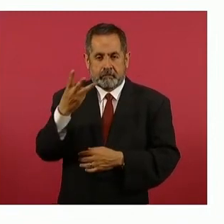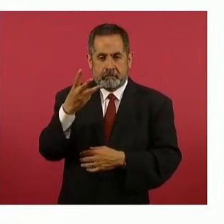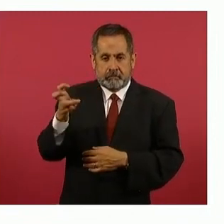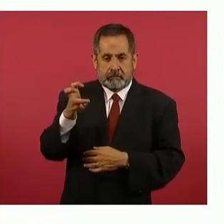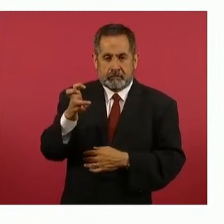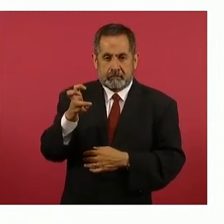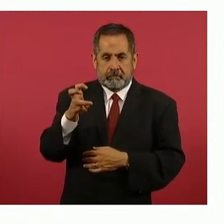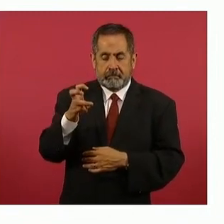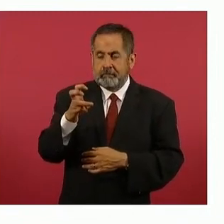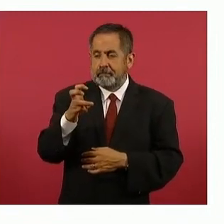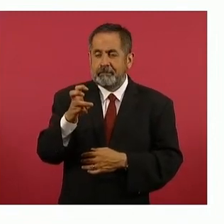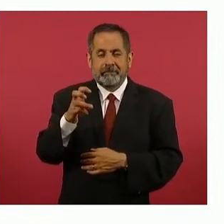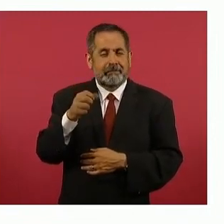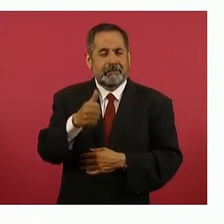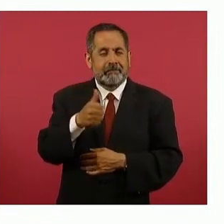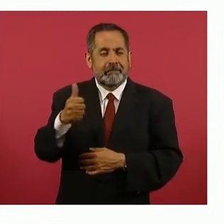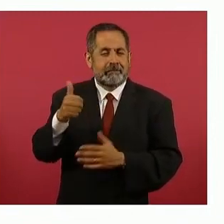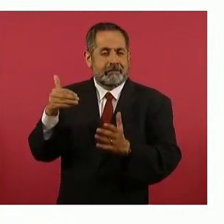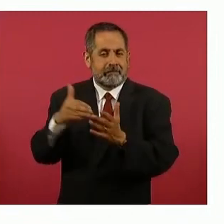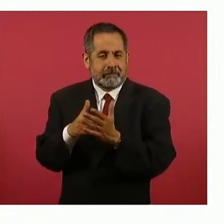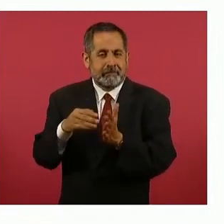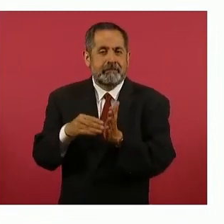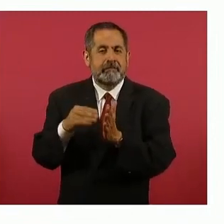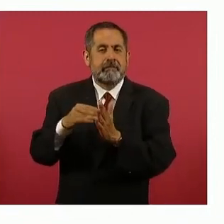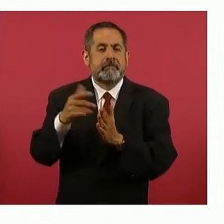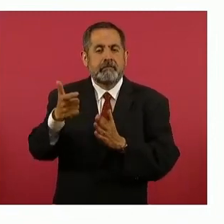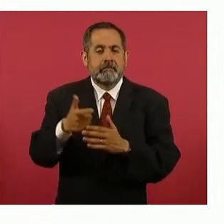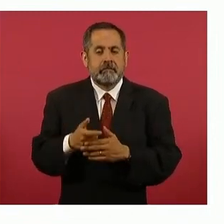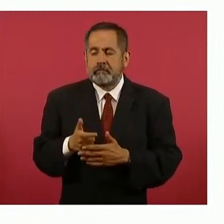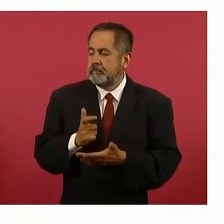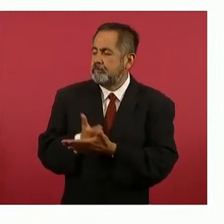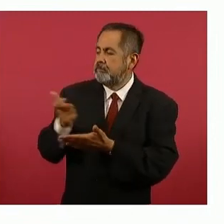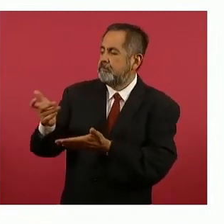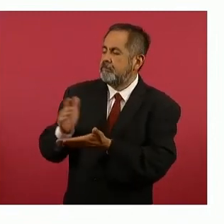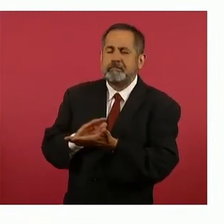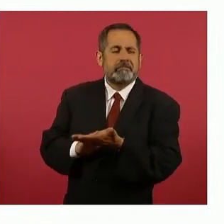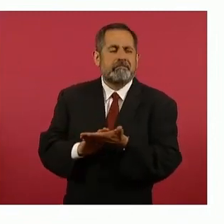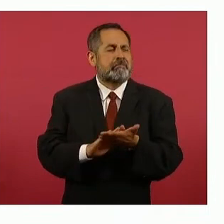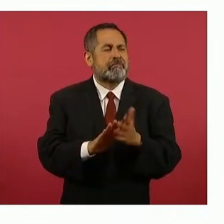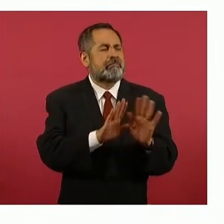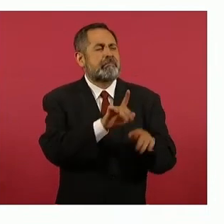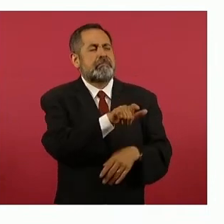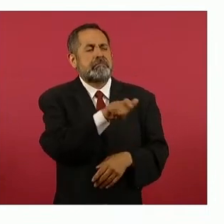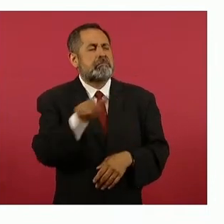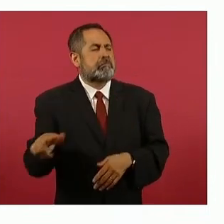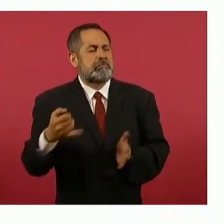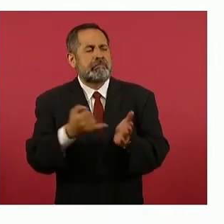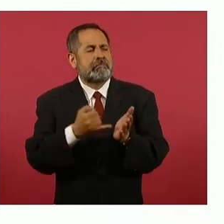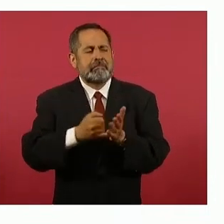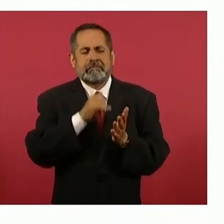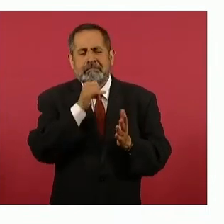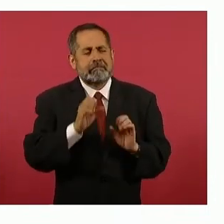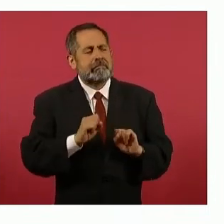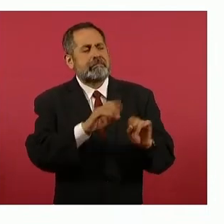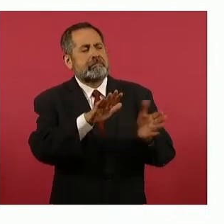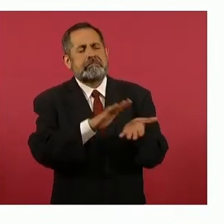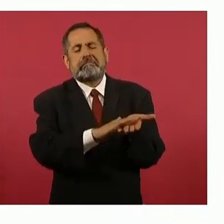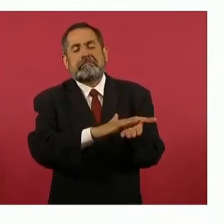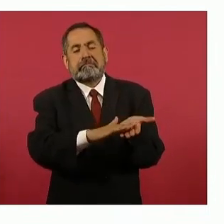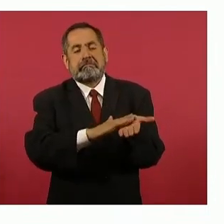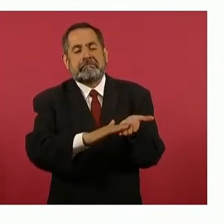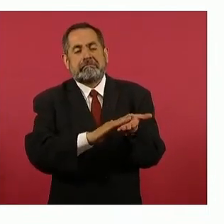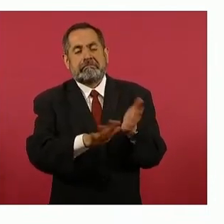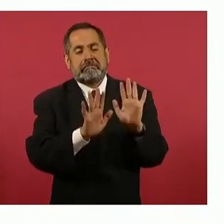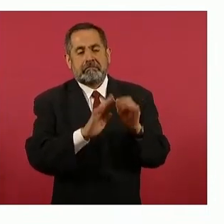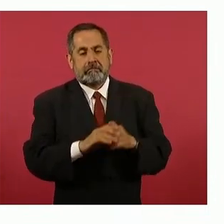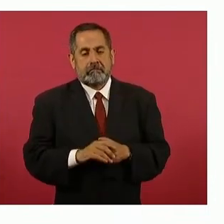366,000 millones de pesos de condonación de impuestos a las grandes